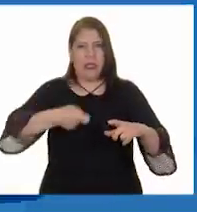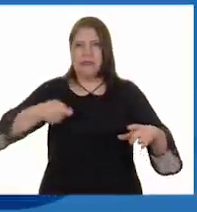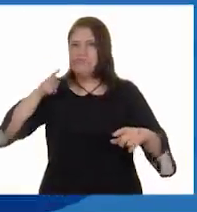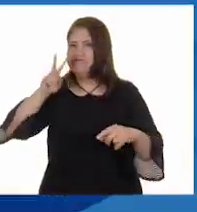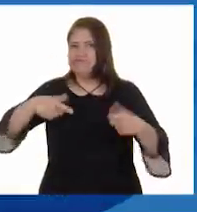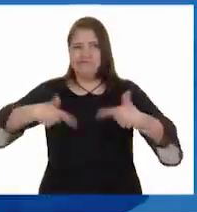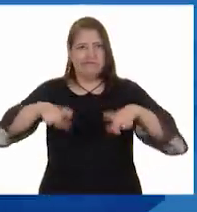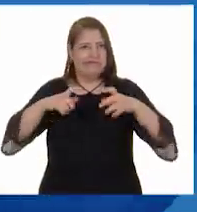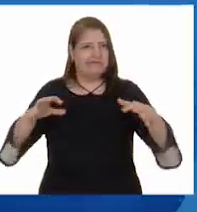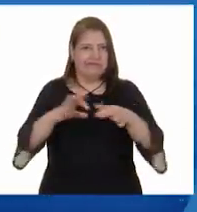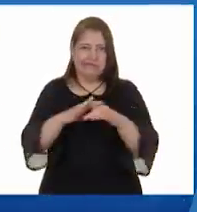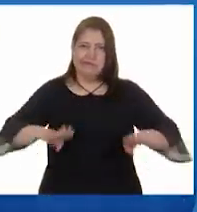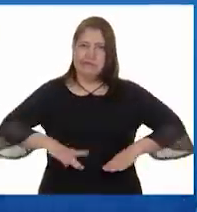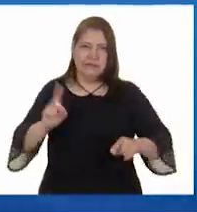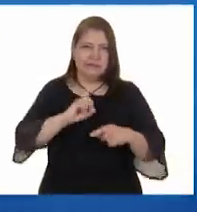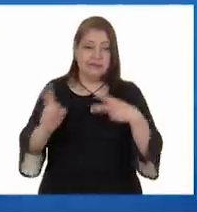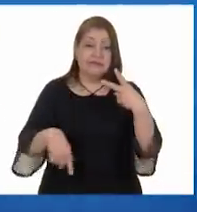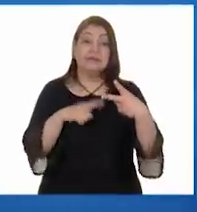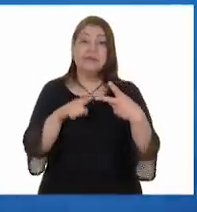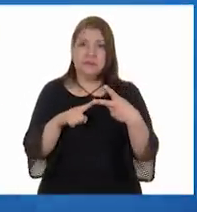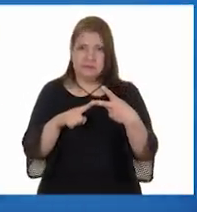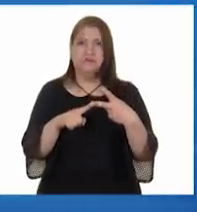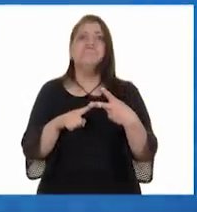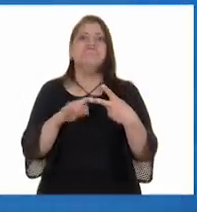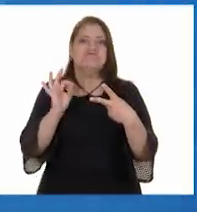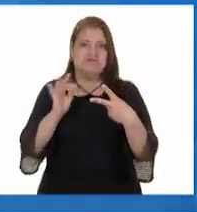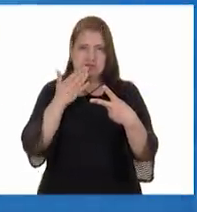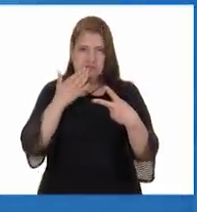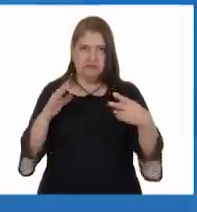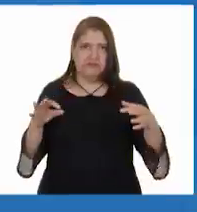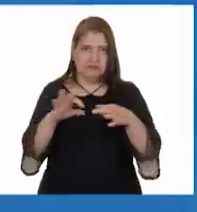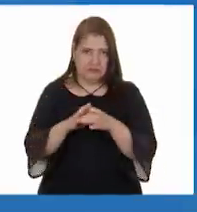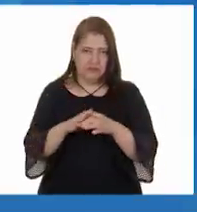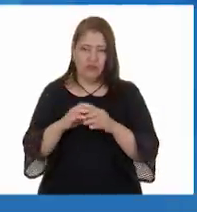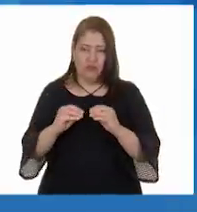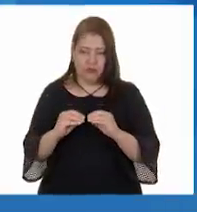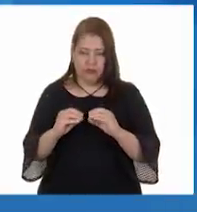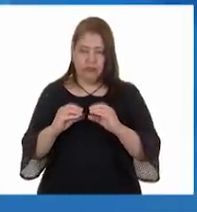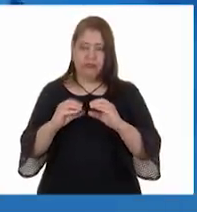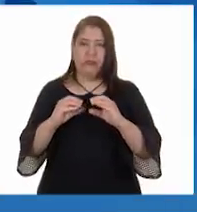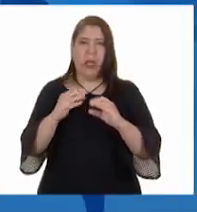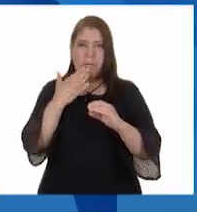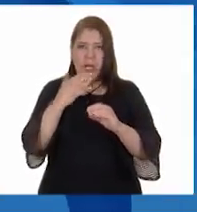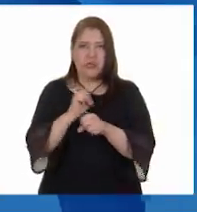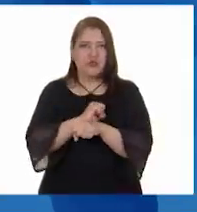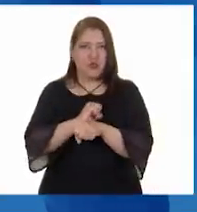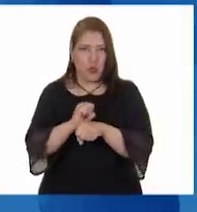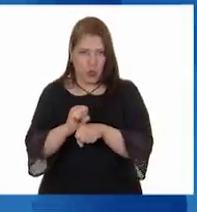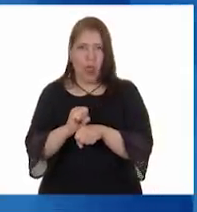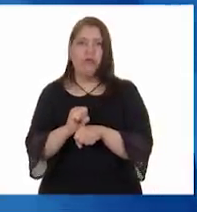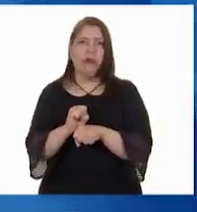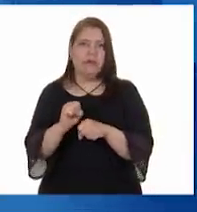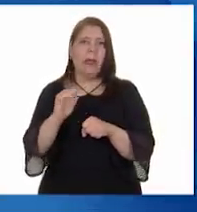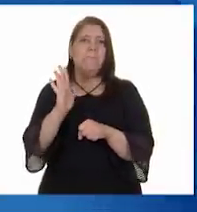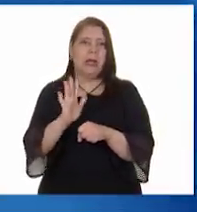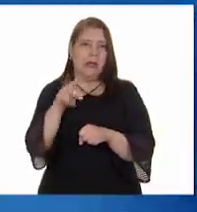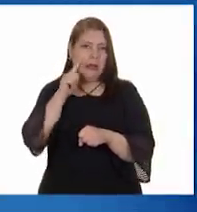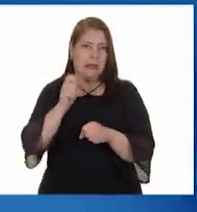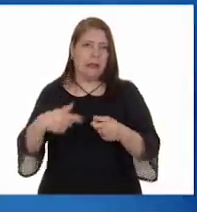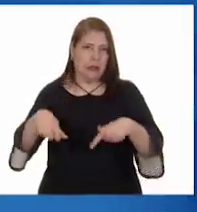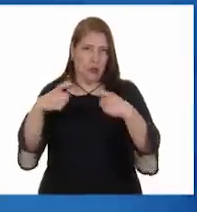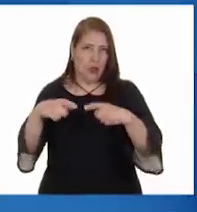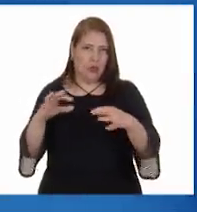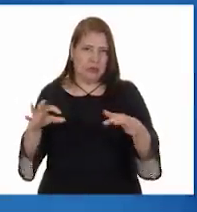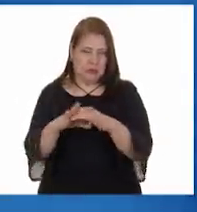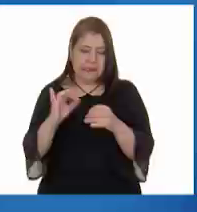hotcakes? No. En la mezcla 2 quedó muy bien, se esponjó y está suave. Sí parece pan, parece hotcake. Y